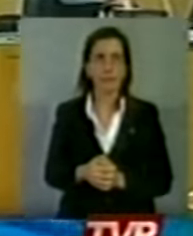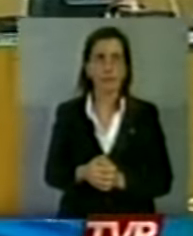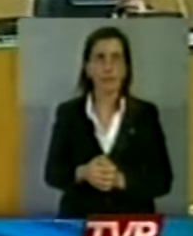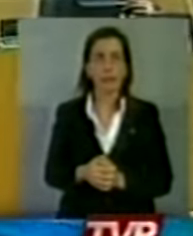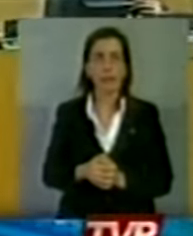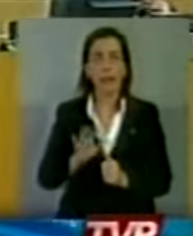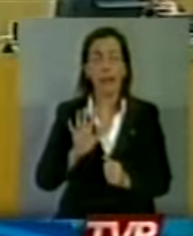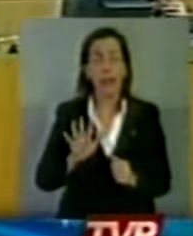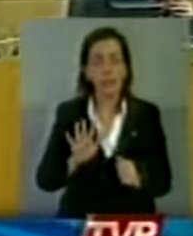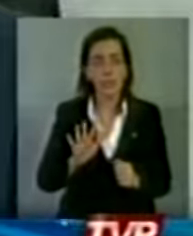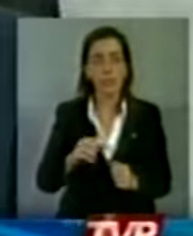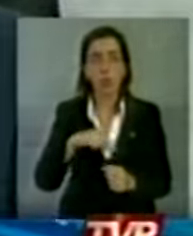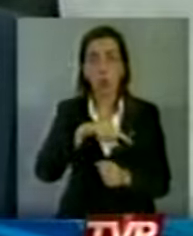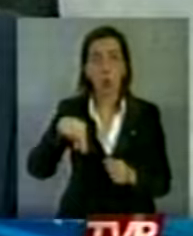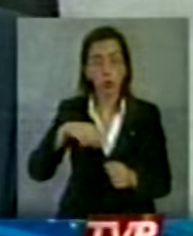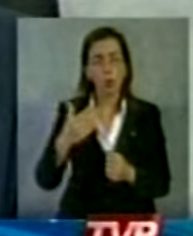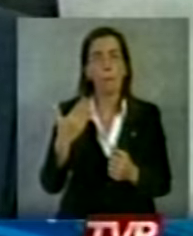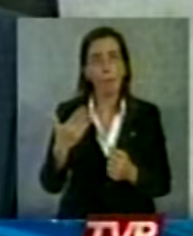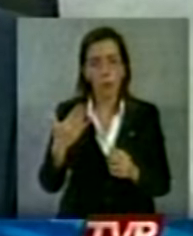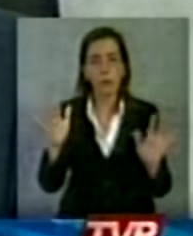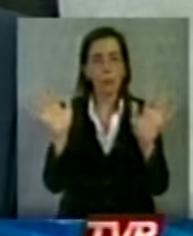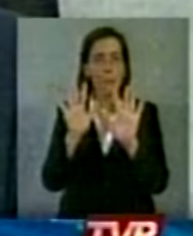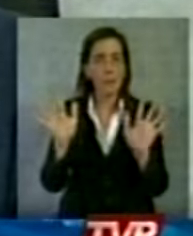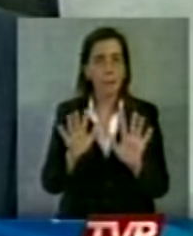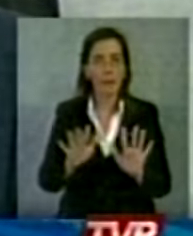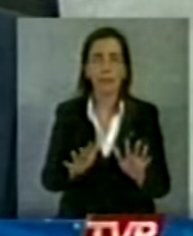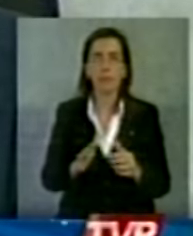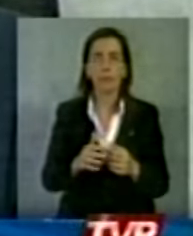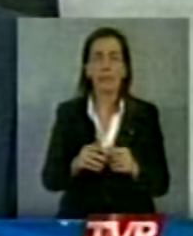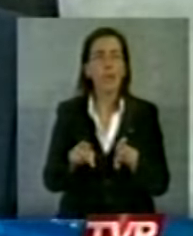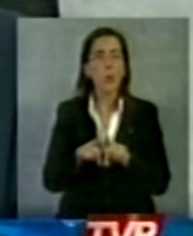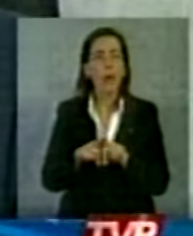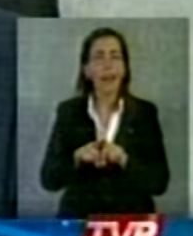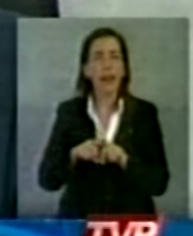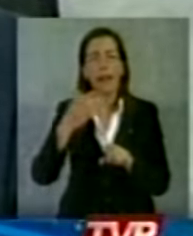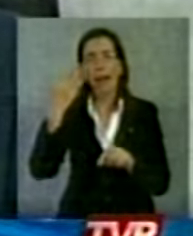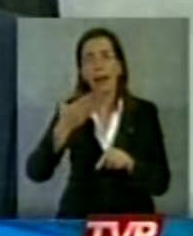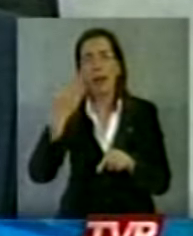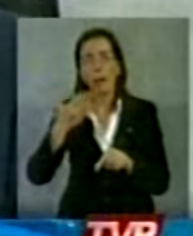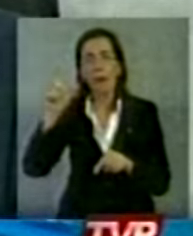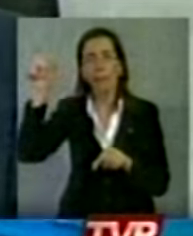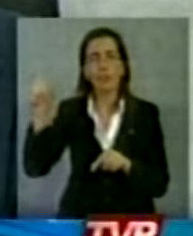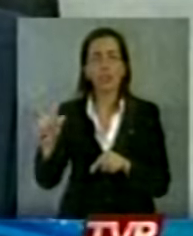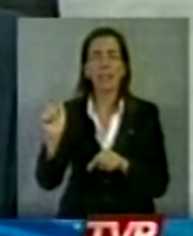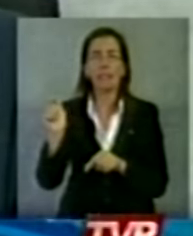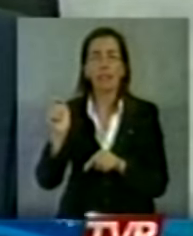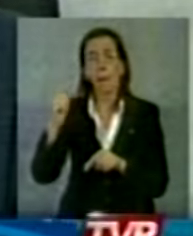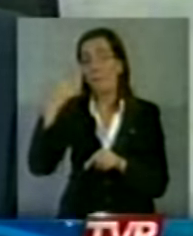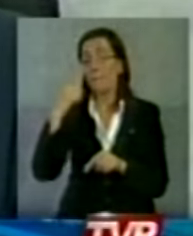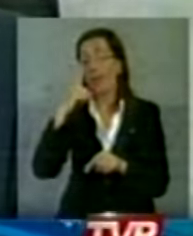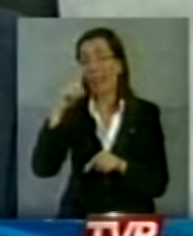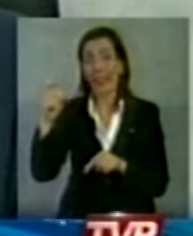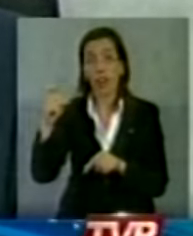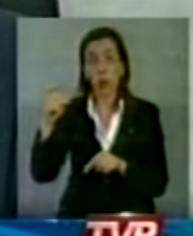así podremos hacer nuestras las palabras del mismísimo Manuel